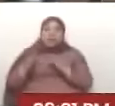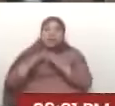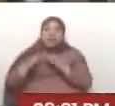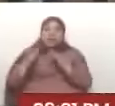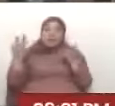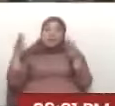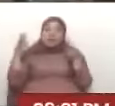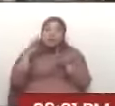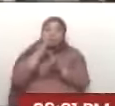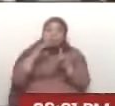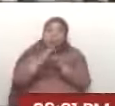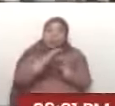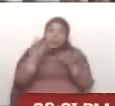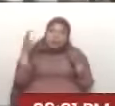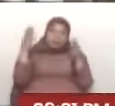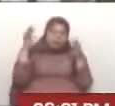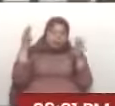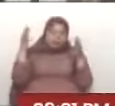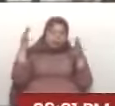Cultura.